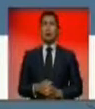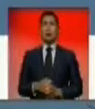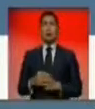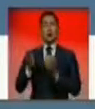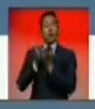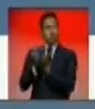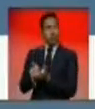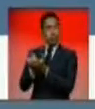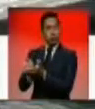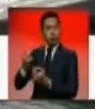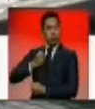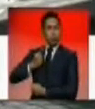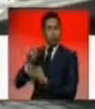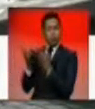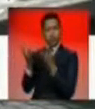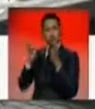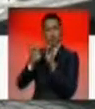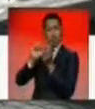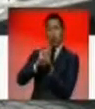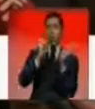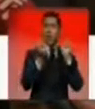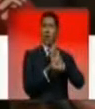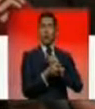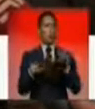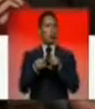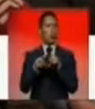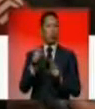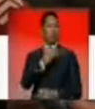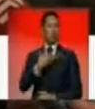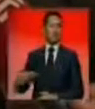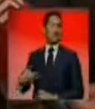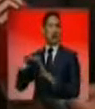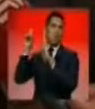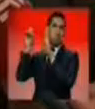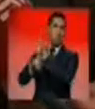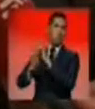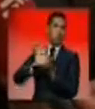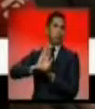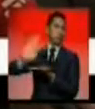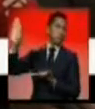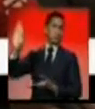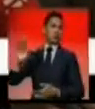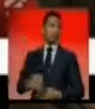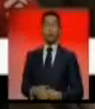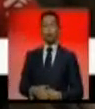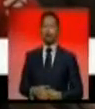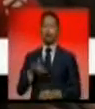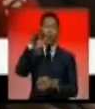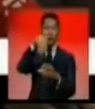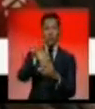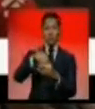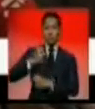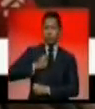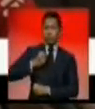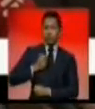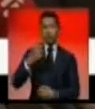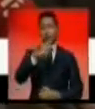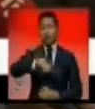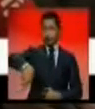Marina tendrían una motivación similar. Hay alguna gente que también en el interior de las Fuerzas Armadas, especialmente afuera entre los